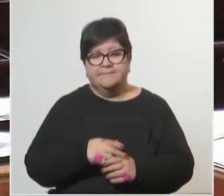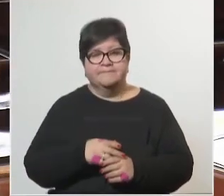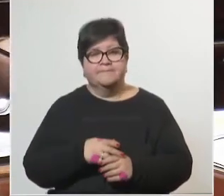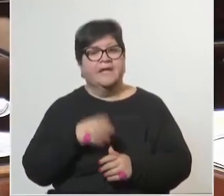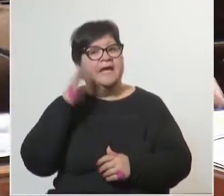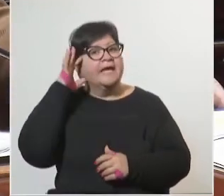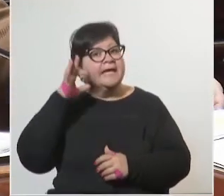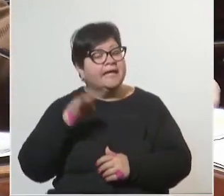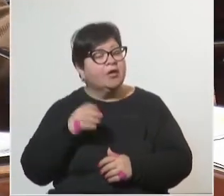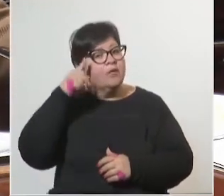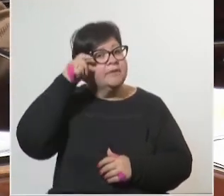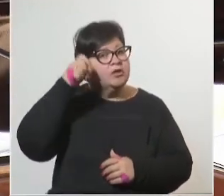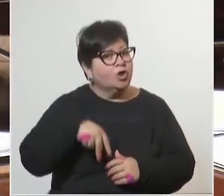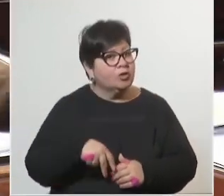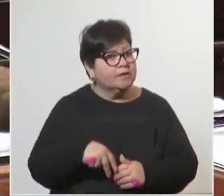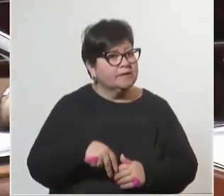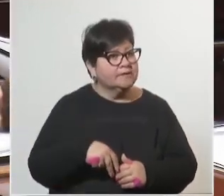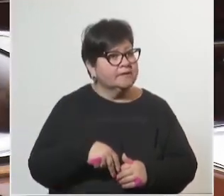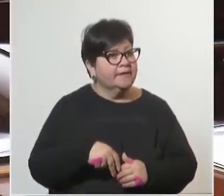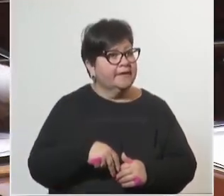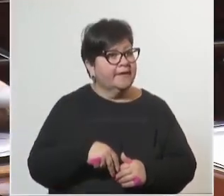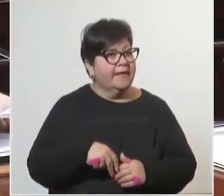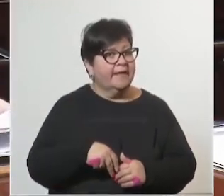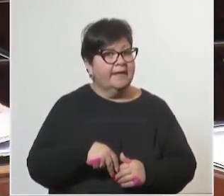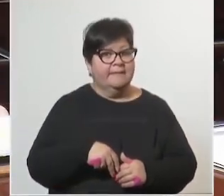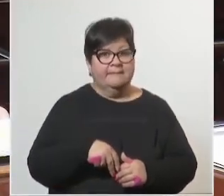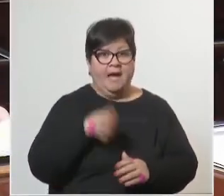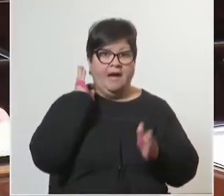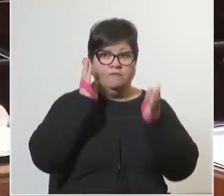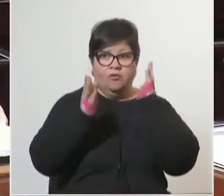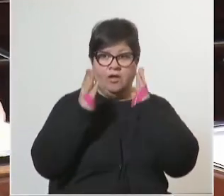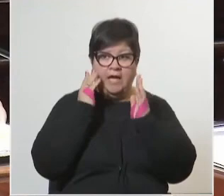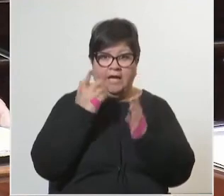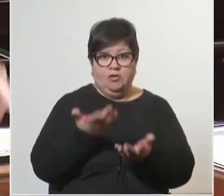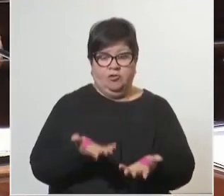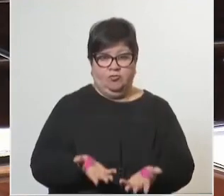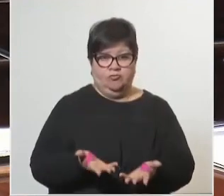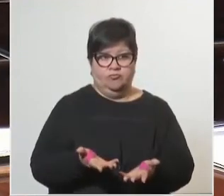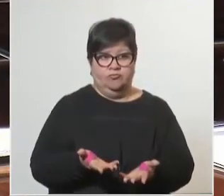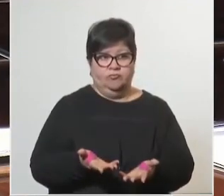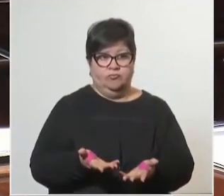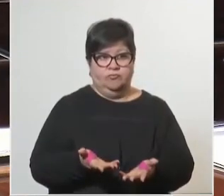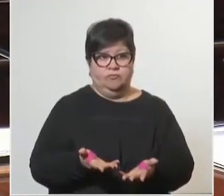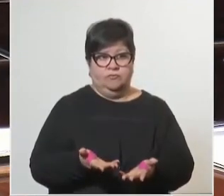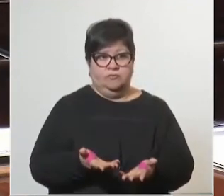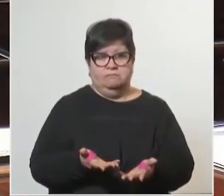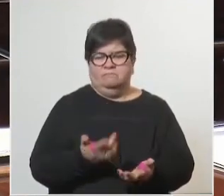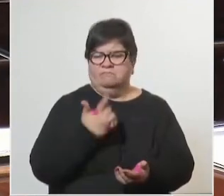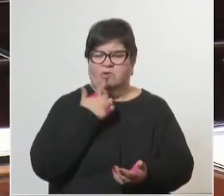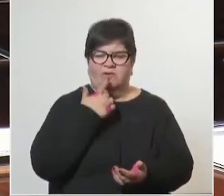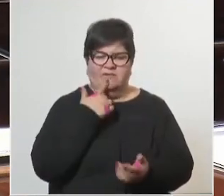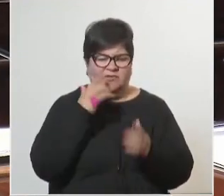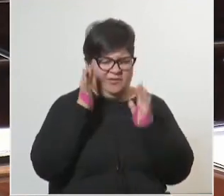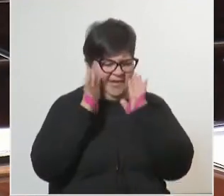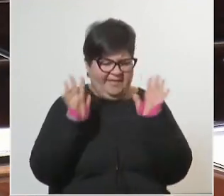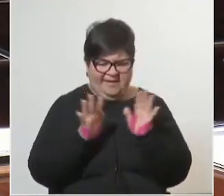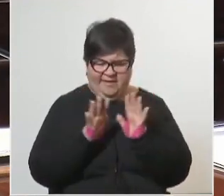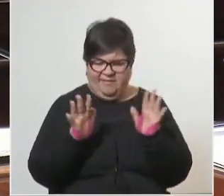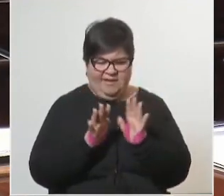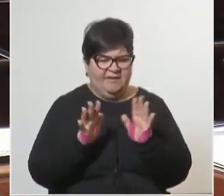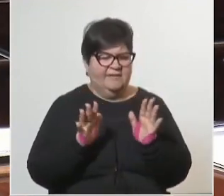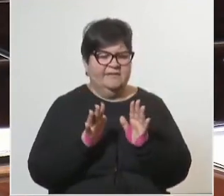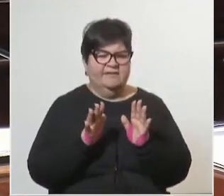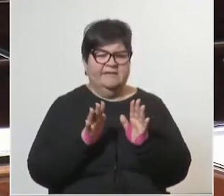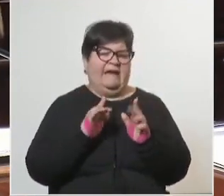las opiniones de estos juristas, muy lejanos políticamente a Cabildo